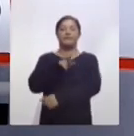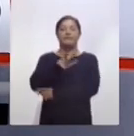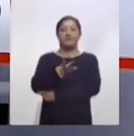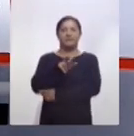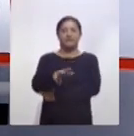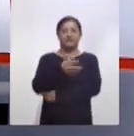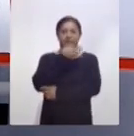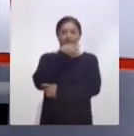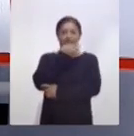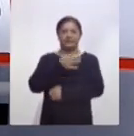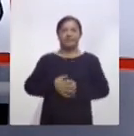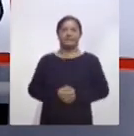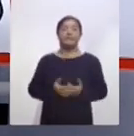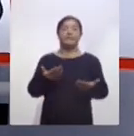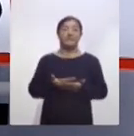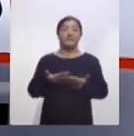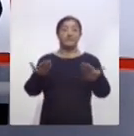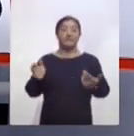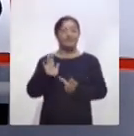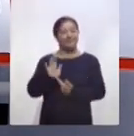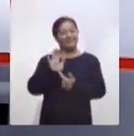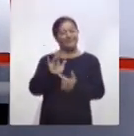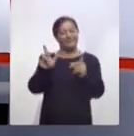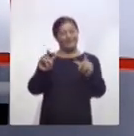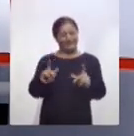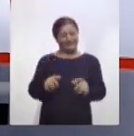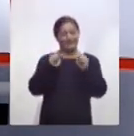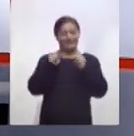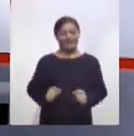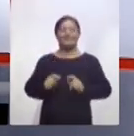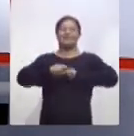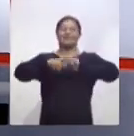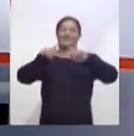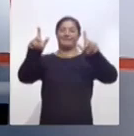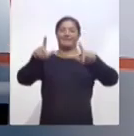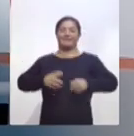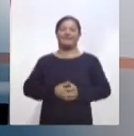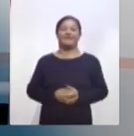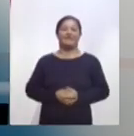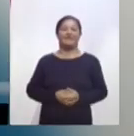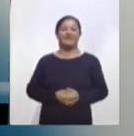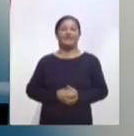2:18 p.m. A continuación le presento las breves de la seguridad en Tlaxcala.